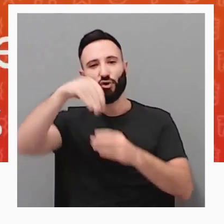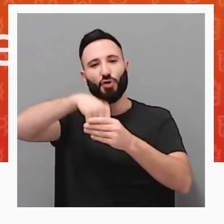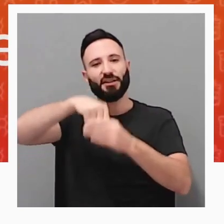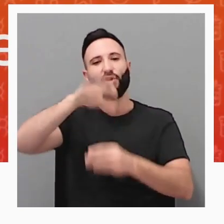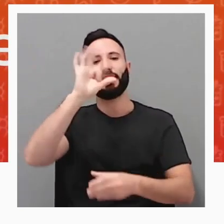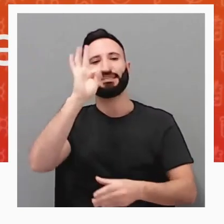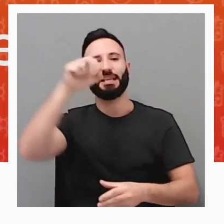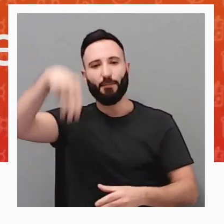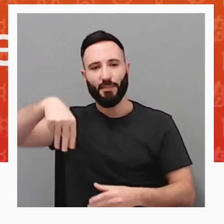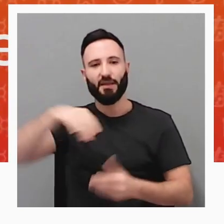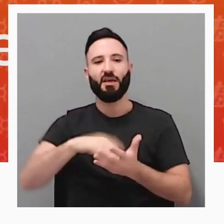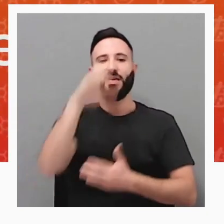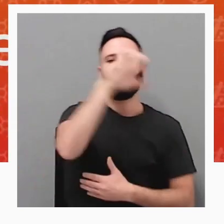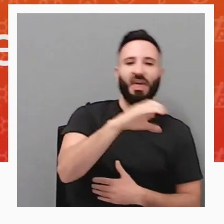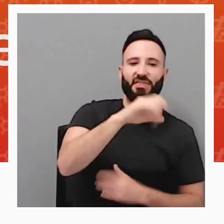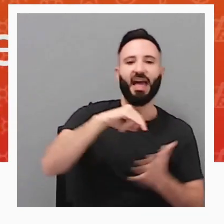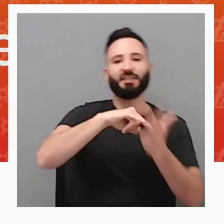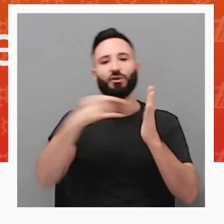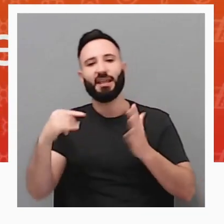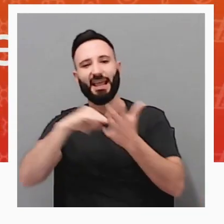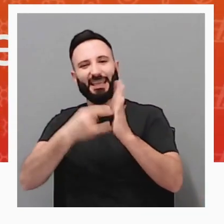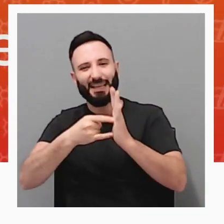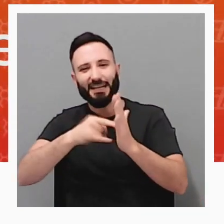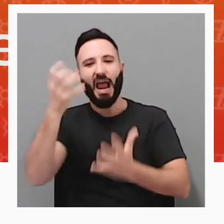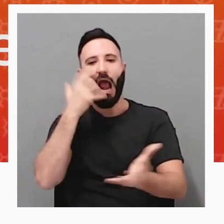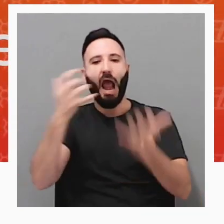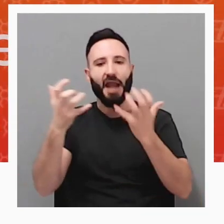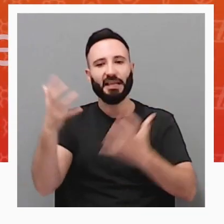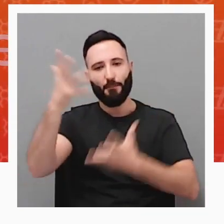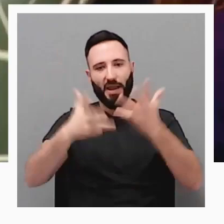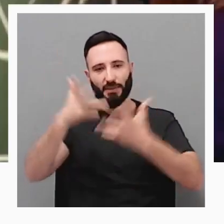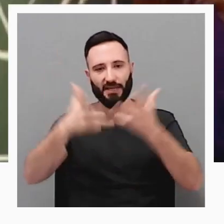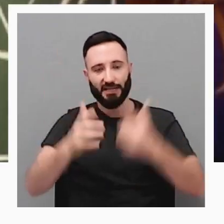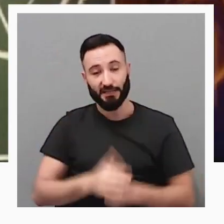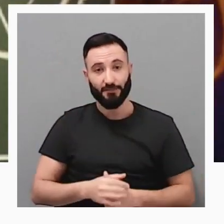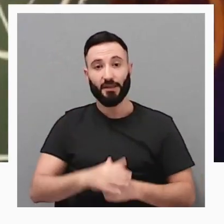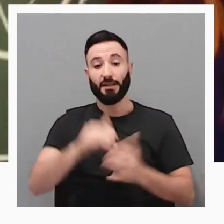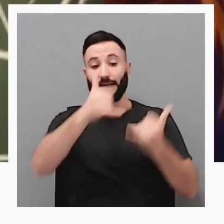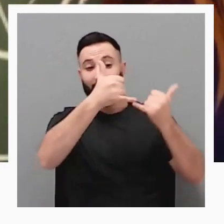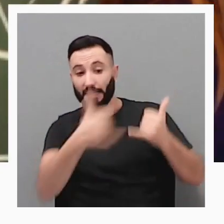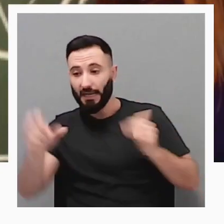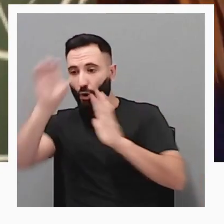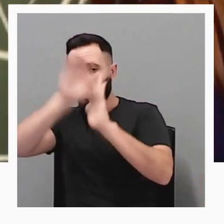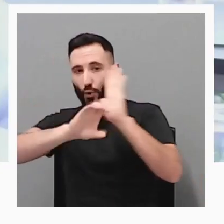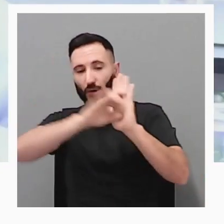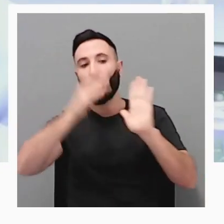ciencia, tecnología, ingeniería, arte y matemáticas, plenamente alineados con el currículo